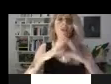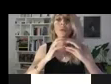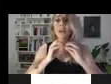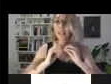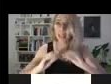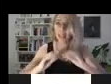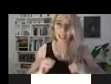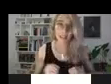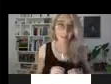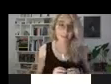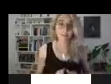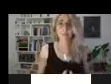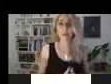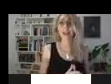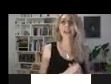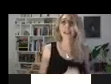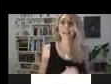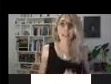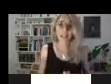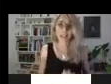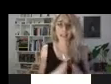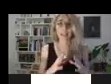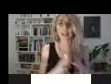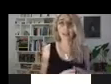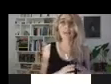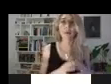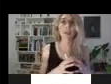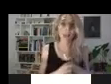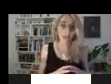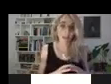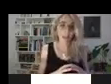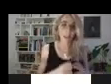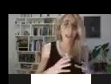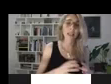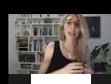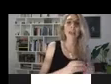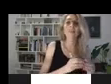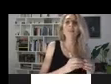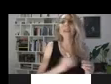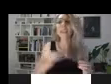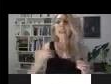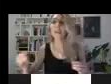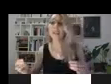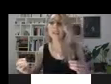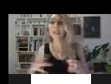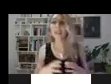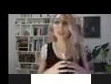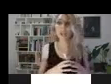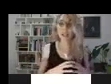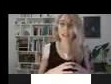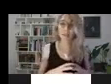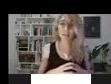características fundamentales para entender el campo del arte que van